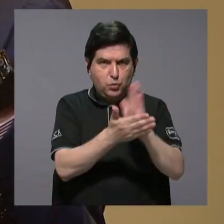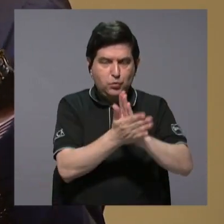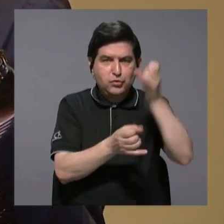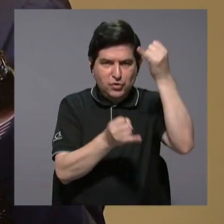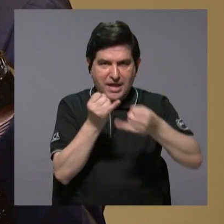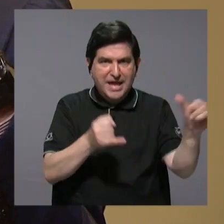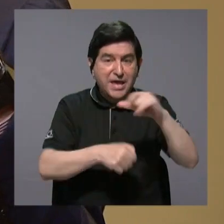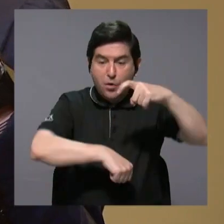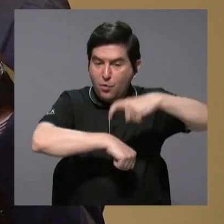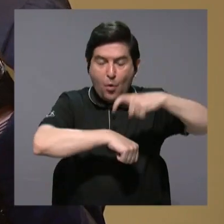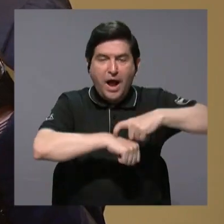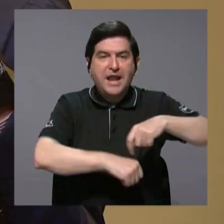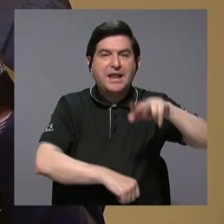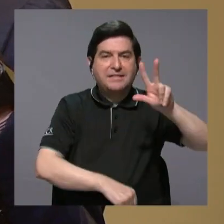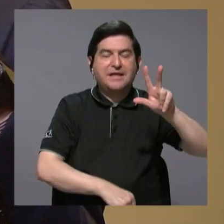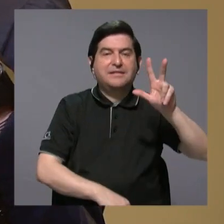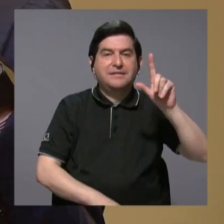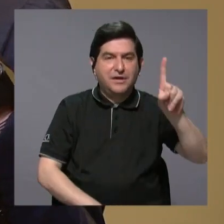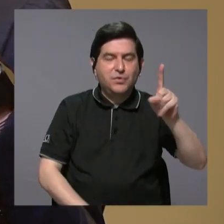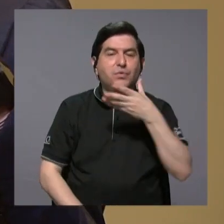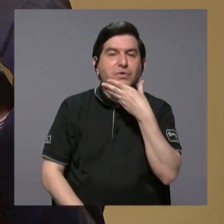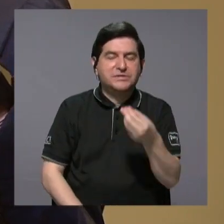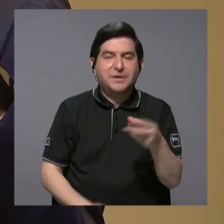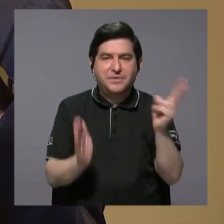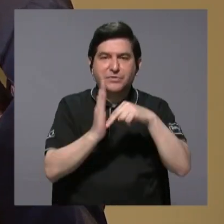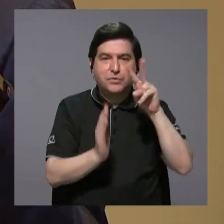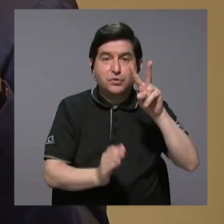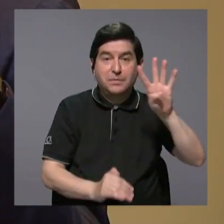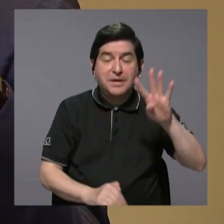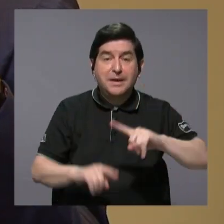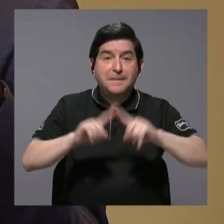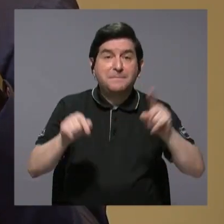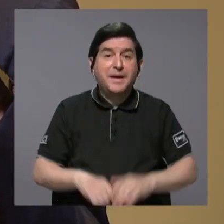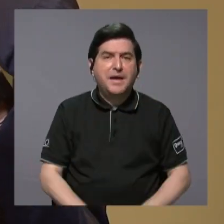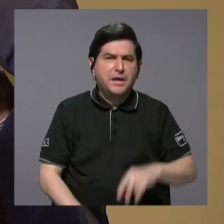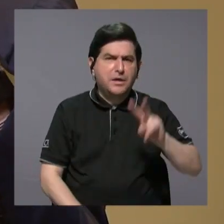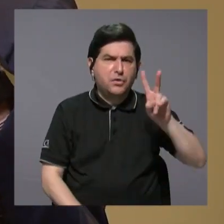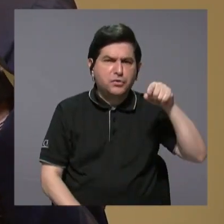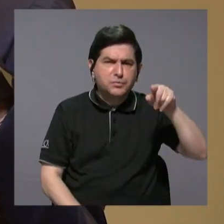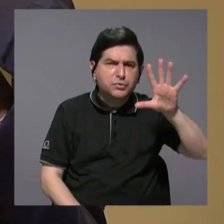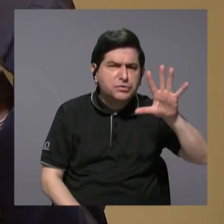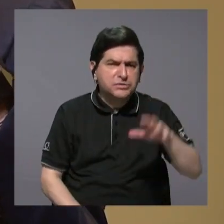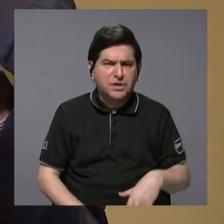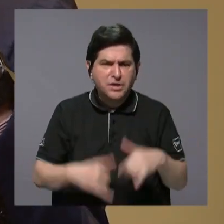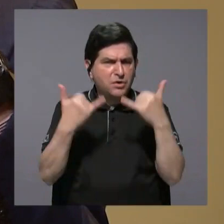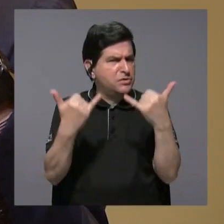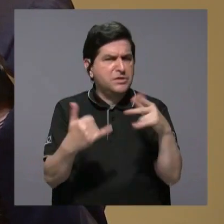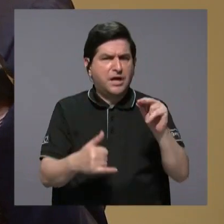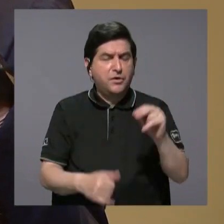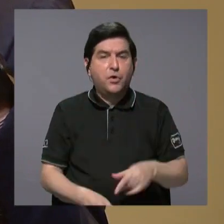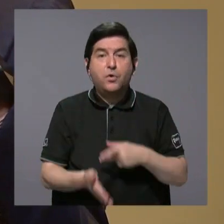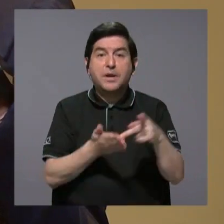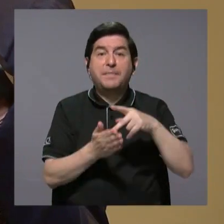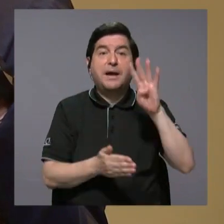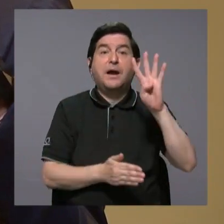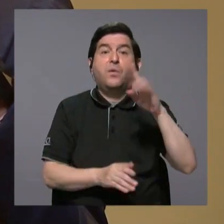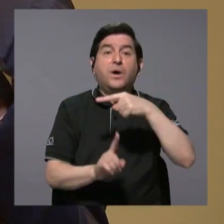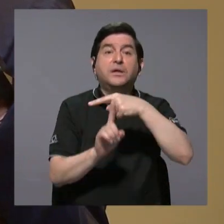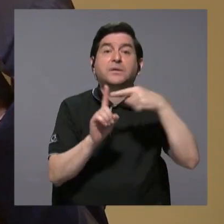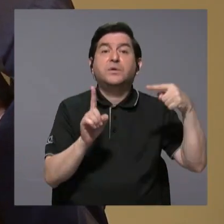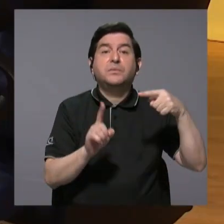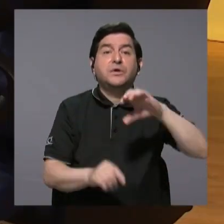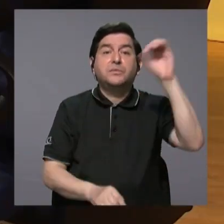en la misma fecha, el 31 de diciembre del 2024, pero en vez del 2.5%, ese bono ya le está pagando el